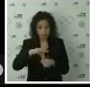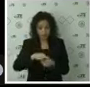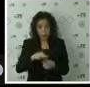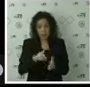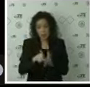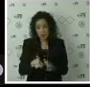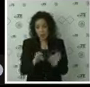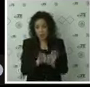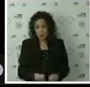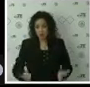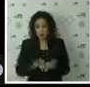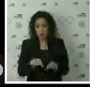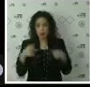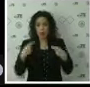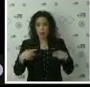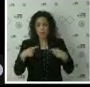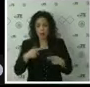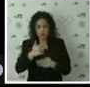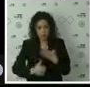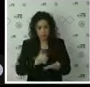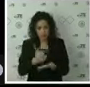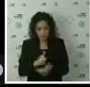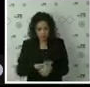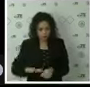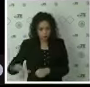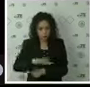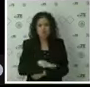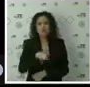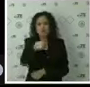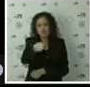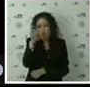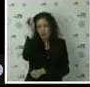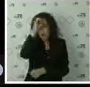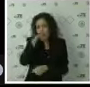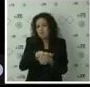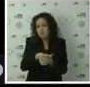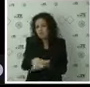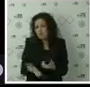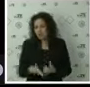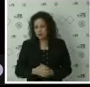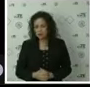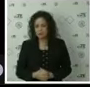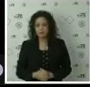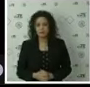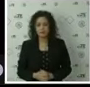derechos fundamentales de las personas de la ciudad? ¿Qué opinas?